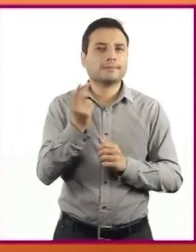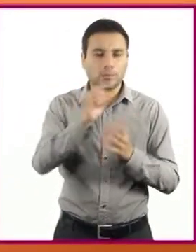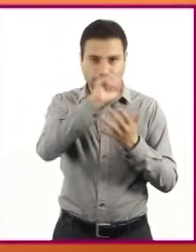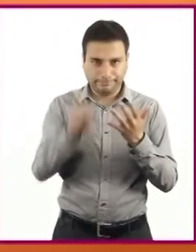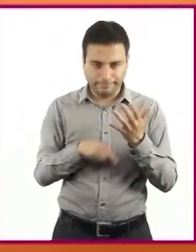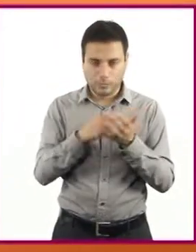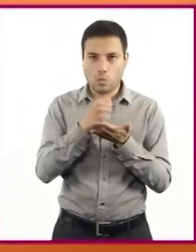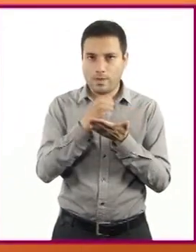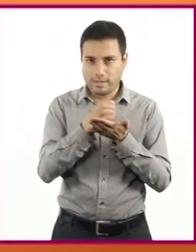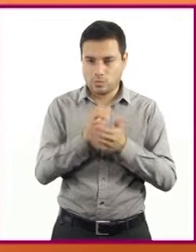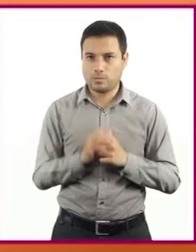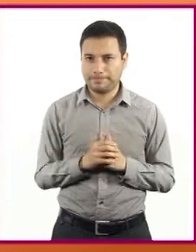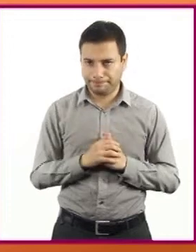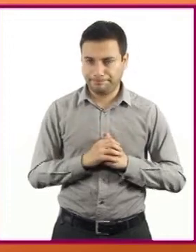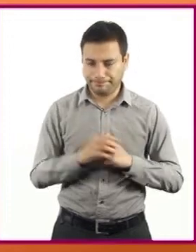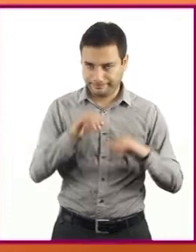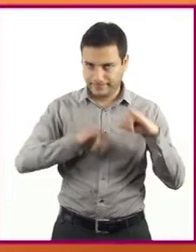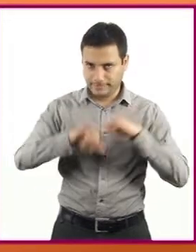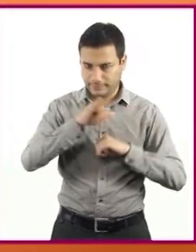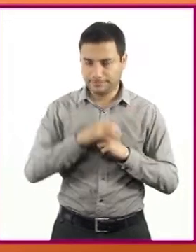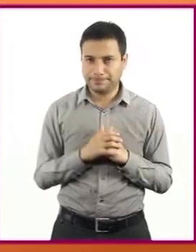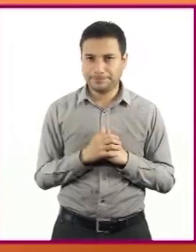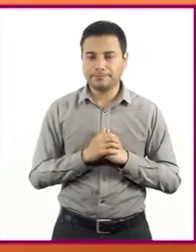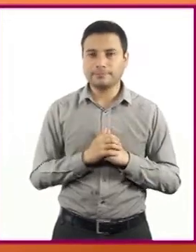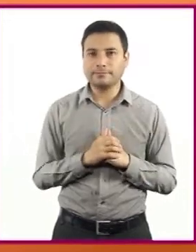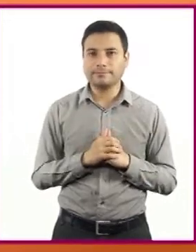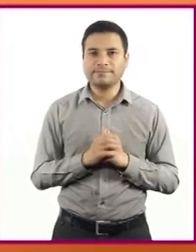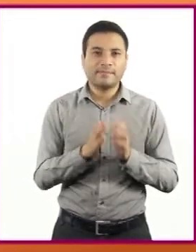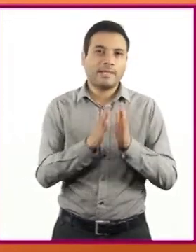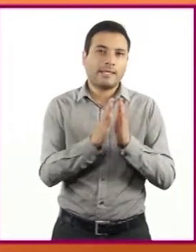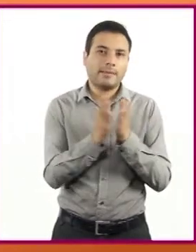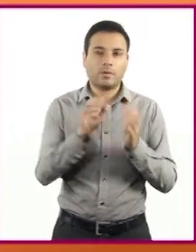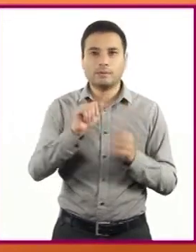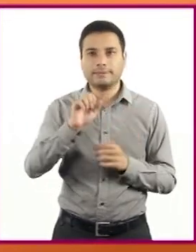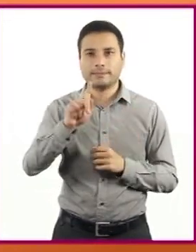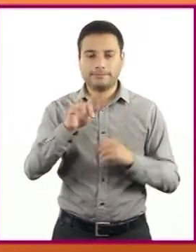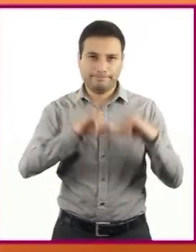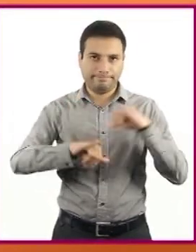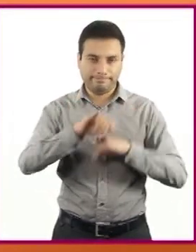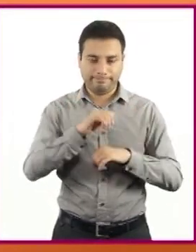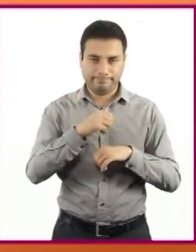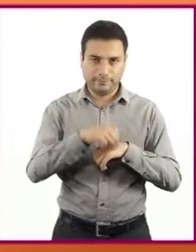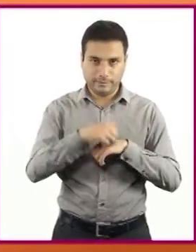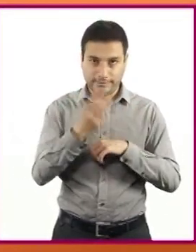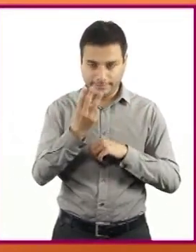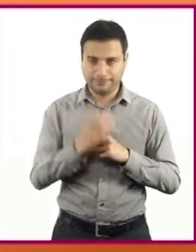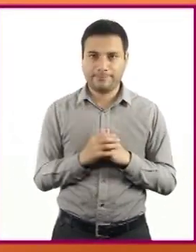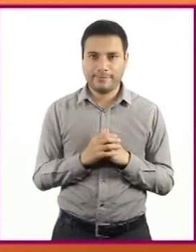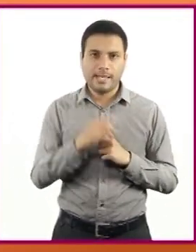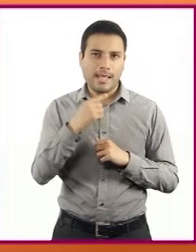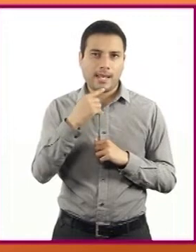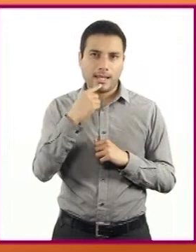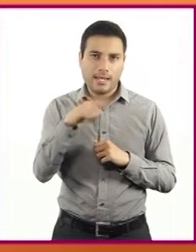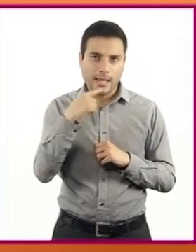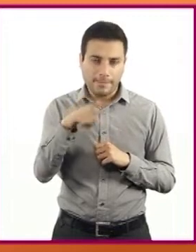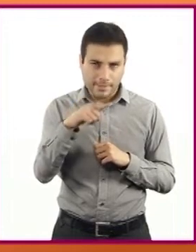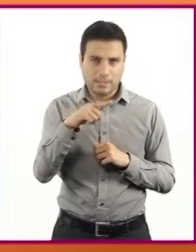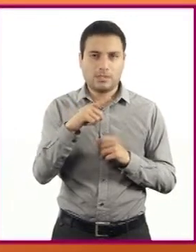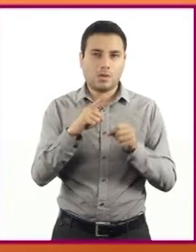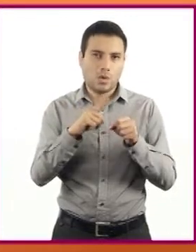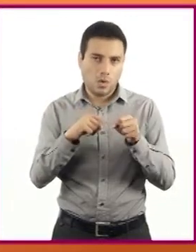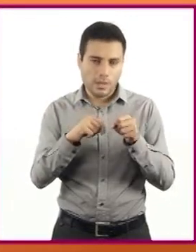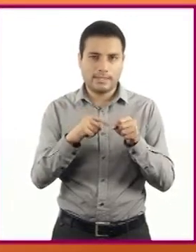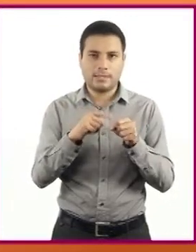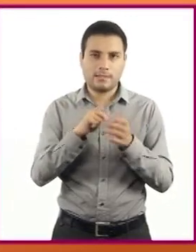bitácora científica o cuaderno de ciencias química, libro de texto de ciencias 3, lápiz, colores y bolígrafo.